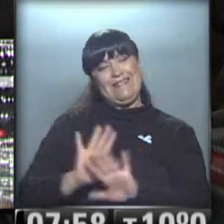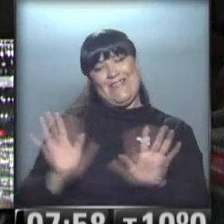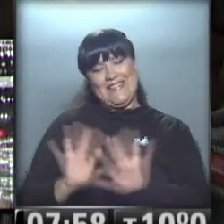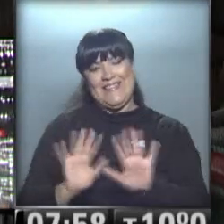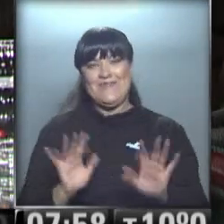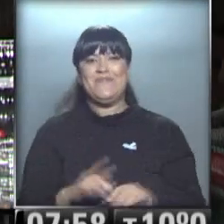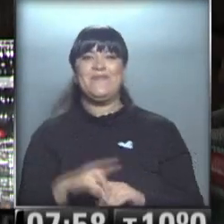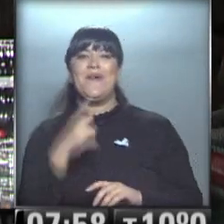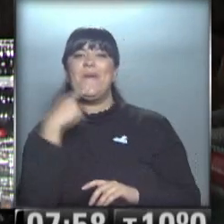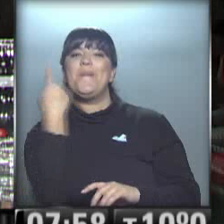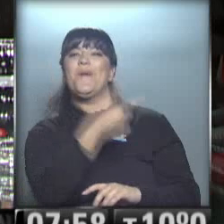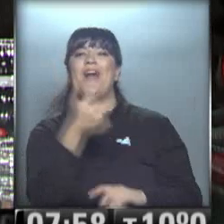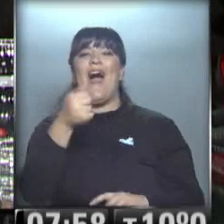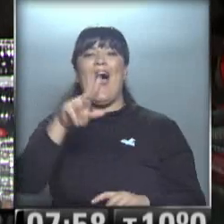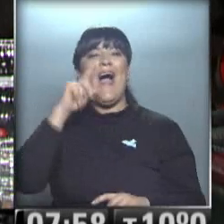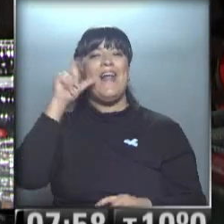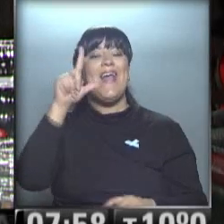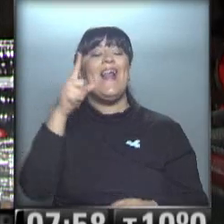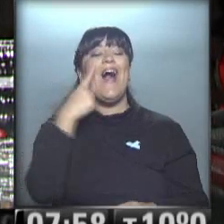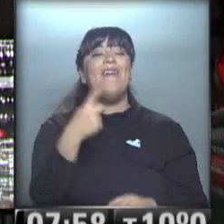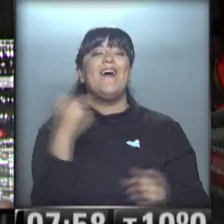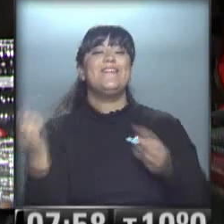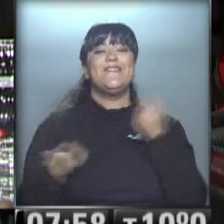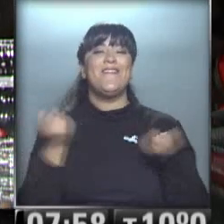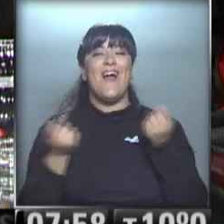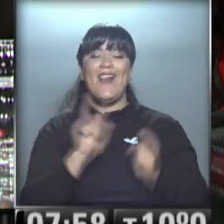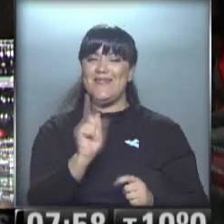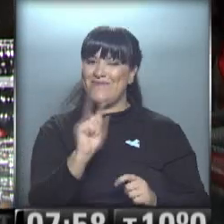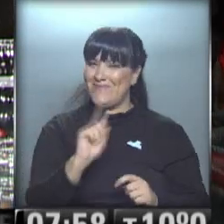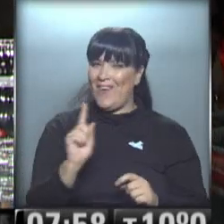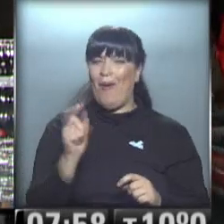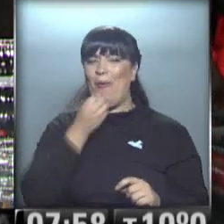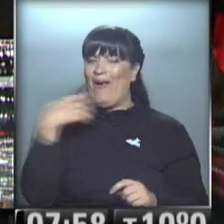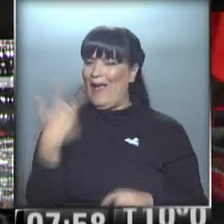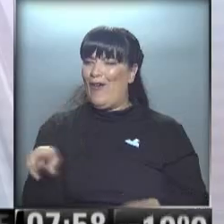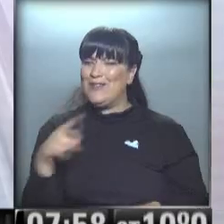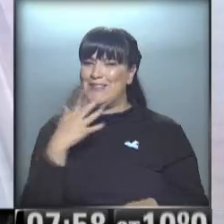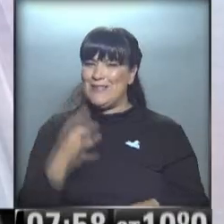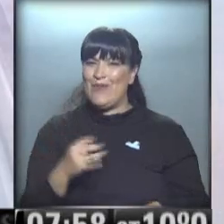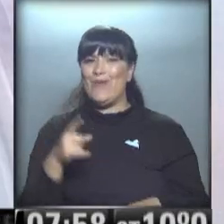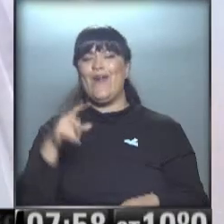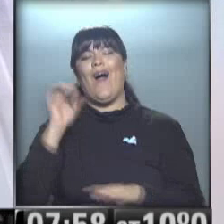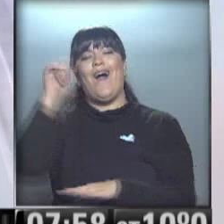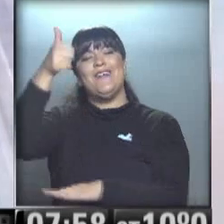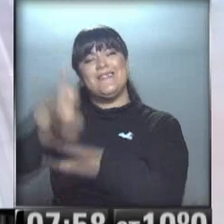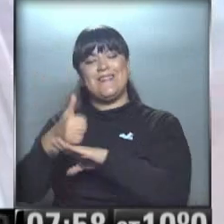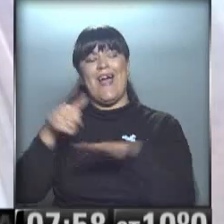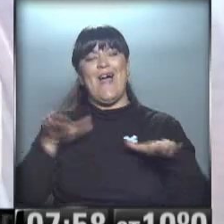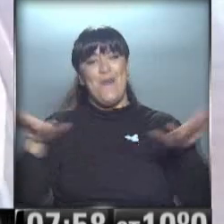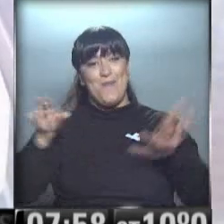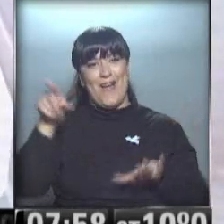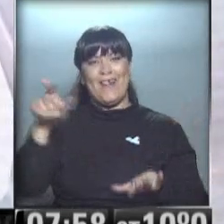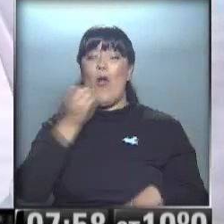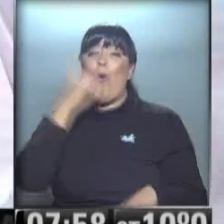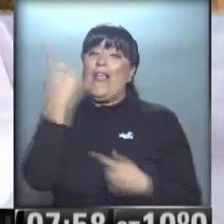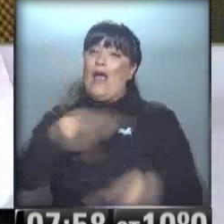le vamos a preguntar a Ariel Lima si se anima. No, yo no creo que. Yo creo que se anima a cualquier cosa, pero a ver, Ariel, ¿qué tal? Nuevamente en Aeroparque. No, a cualquier